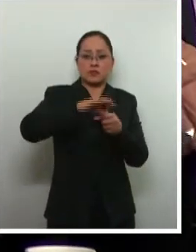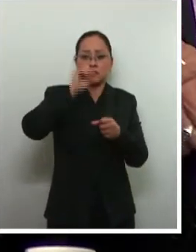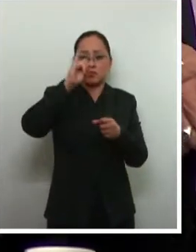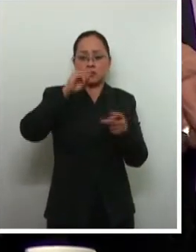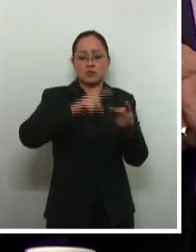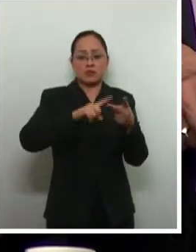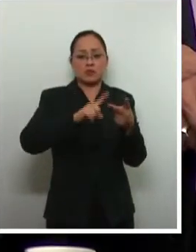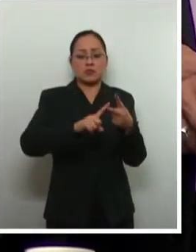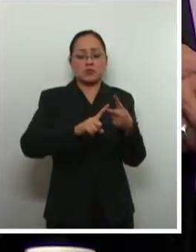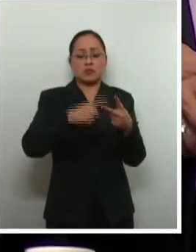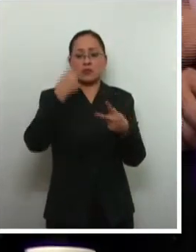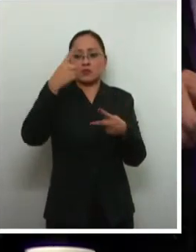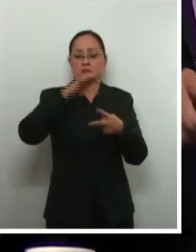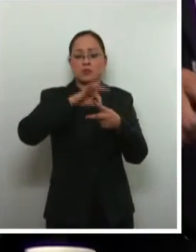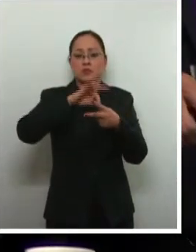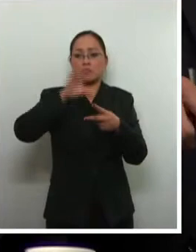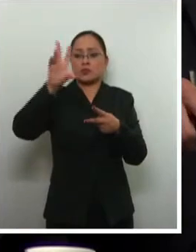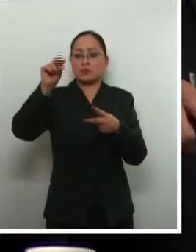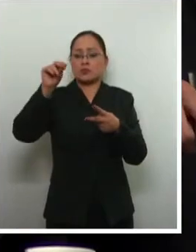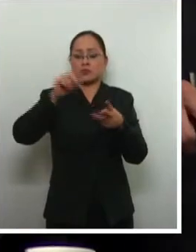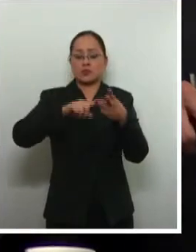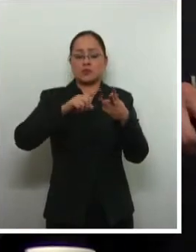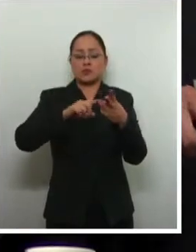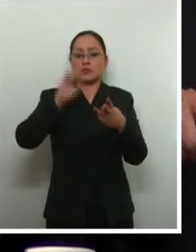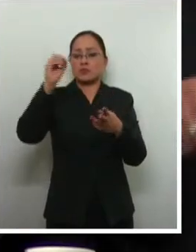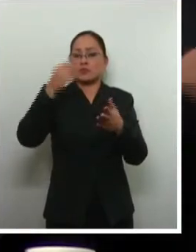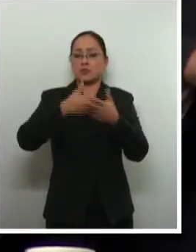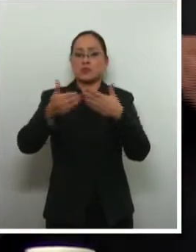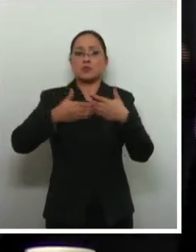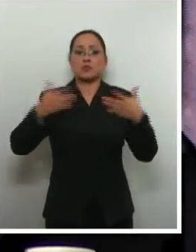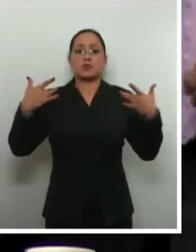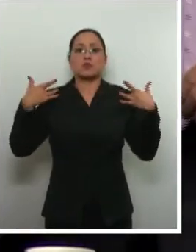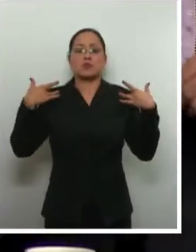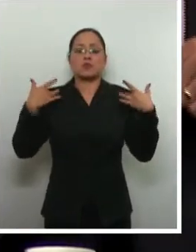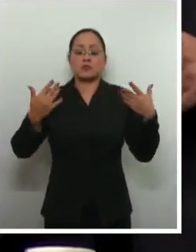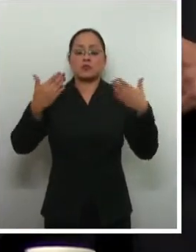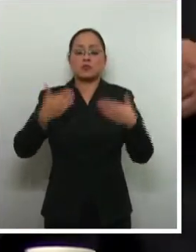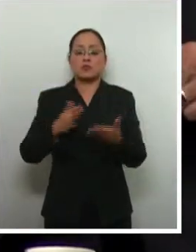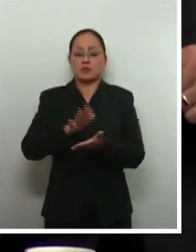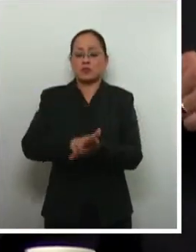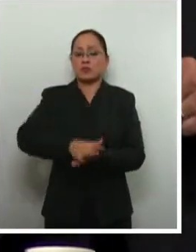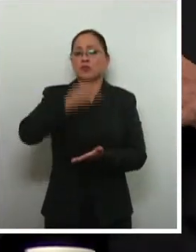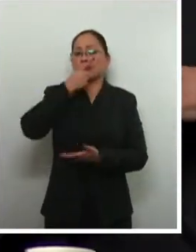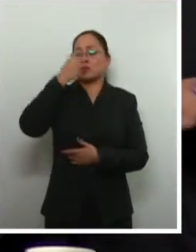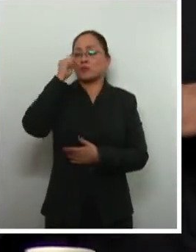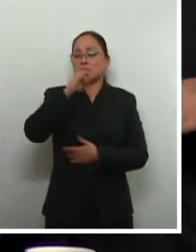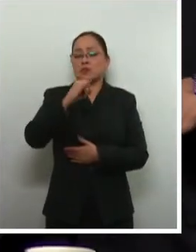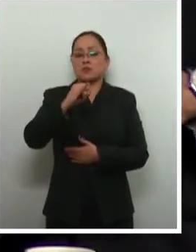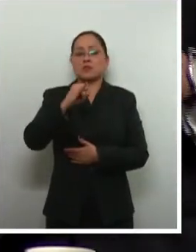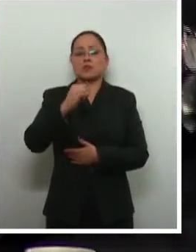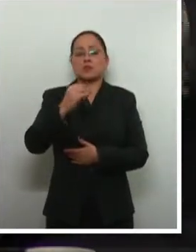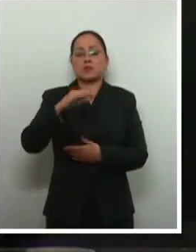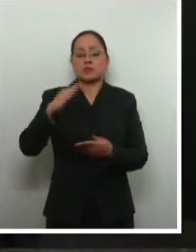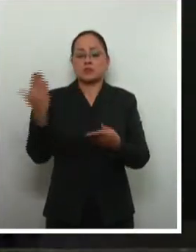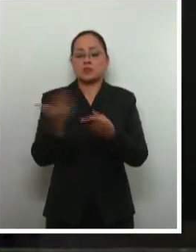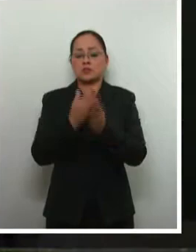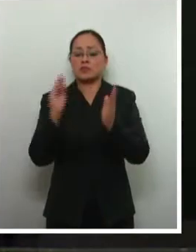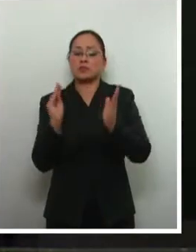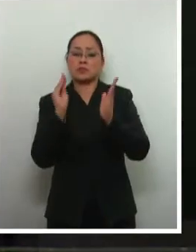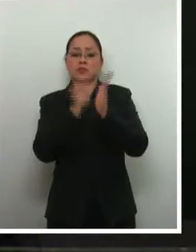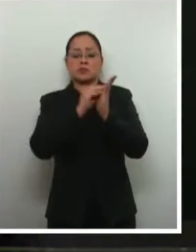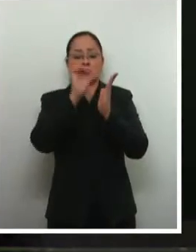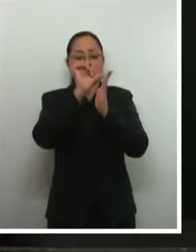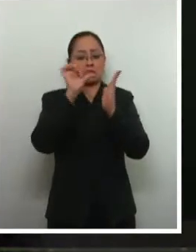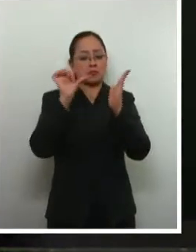favor, 1 en contra y 0 abstenciones. Tiene mayoría calificada, incorpórese